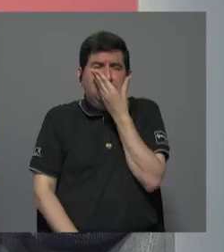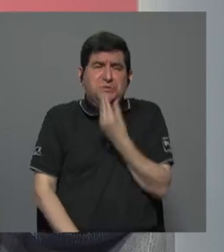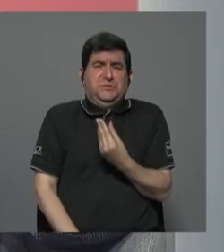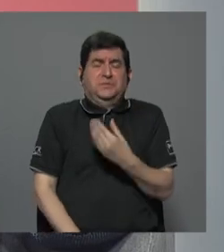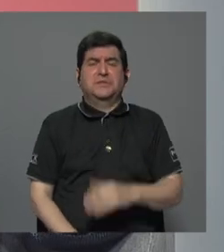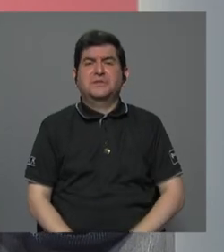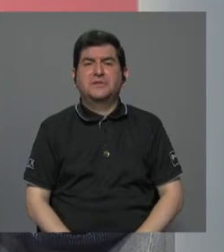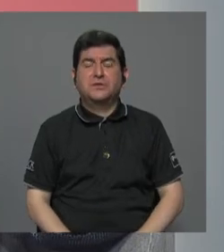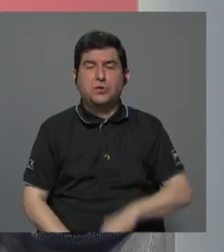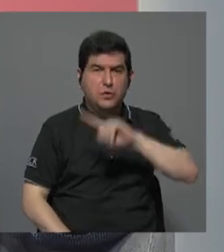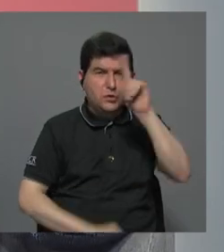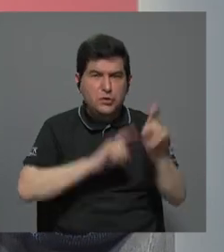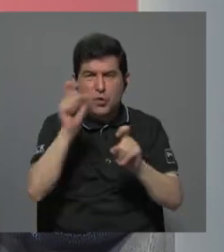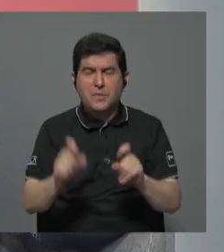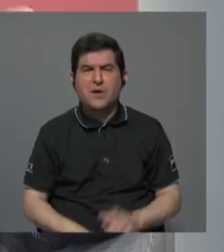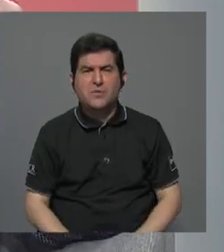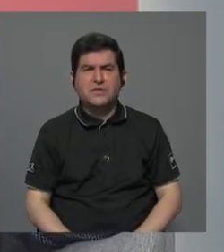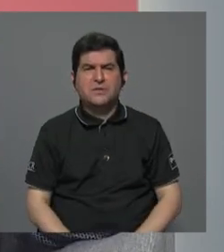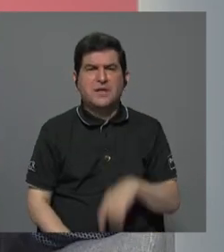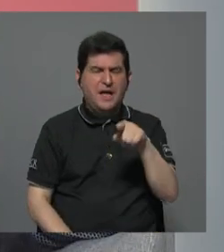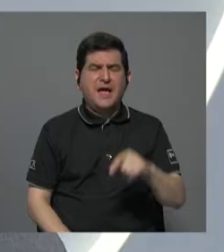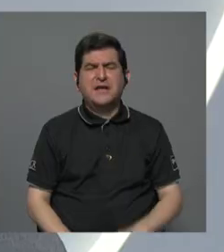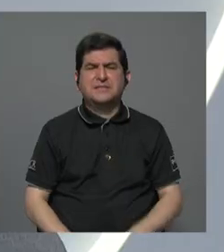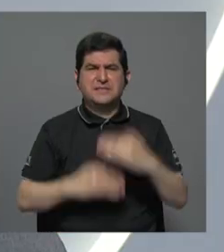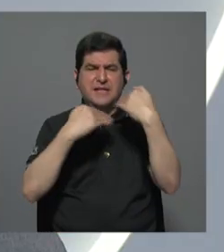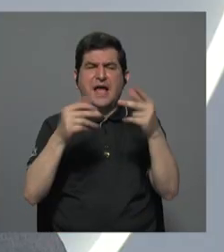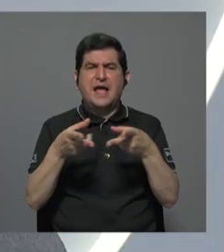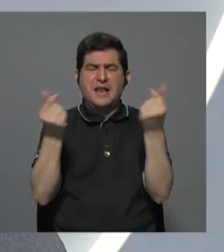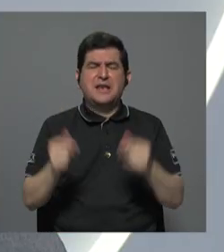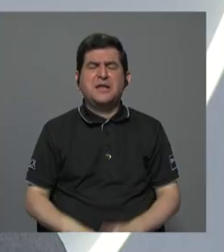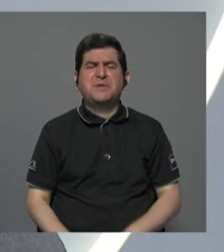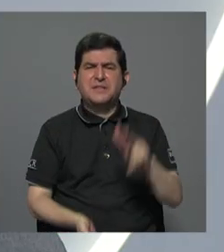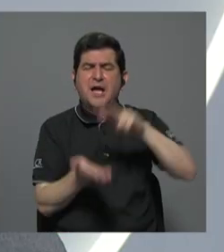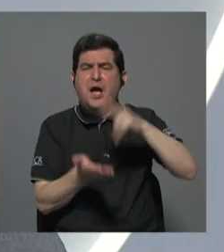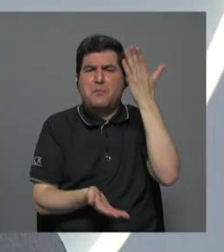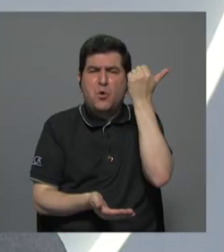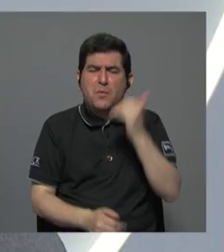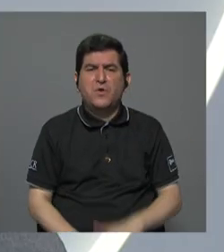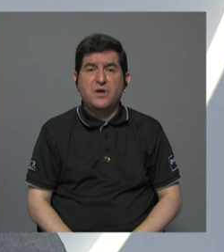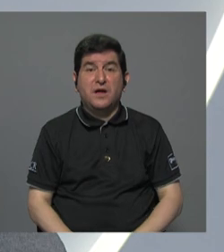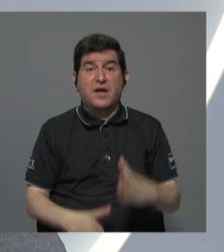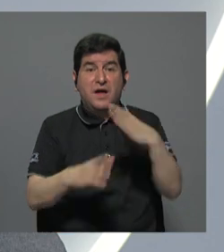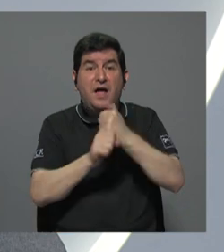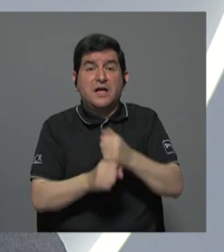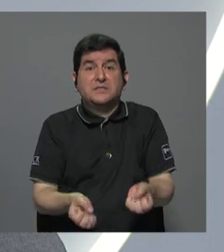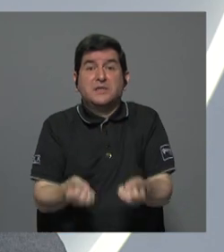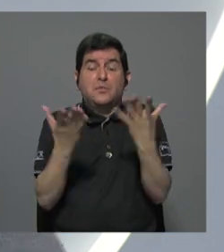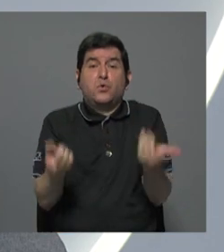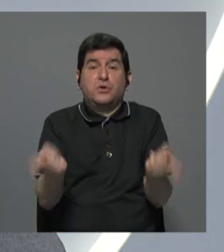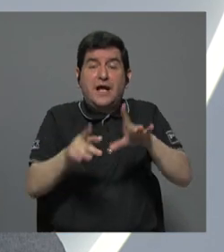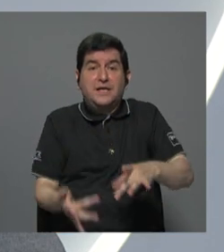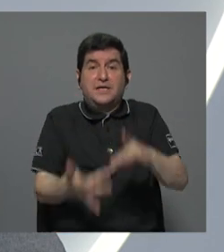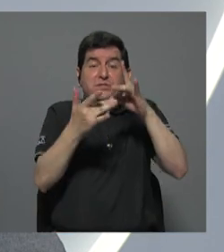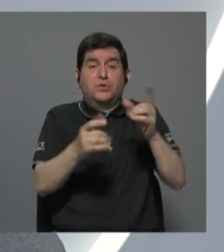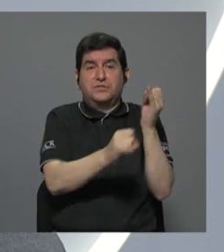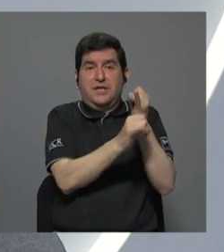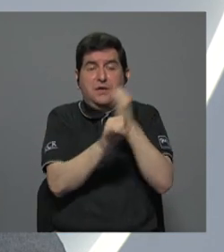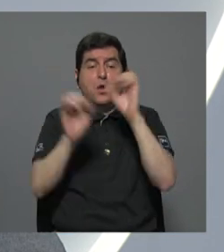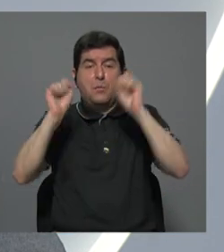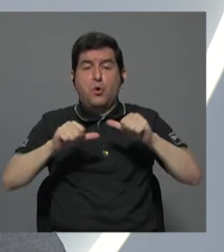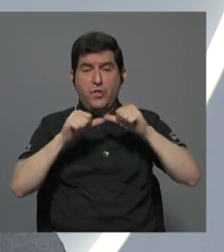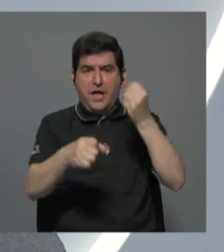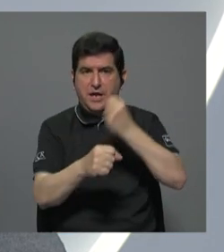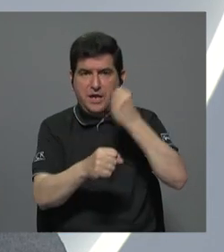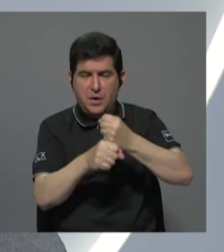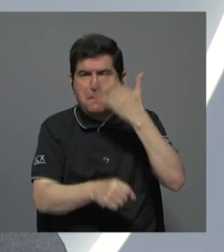varias preguntas que tienen que ver porque se ha propuesto para esta regla fiscal las voy a recordar si han tenido que estar haciendo muchas excepciones e instituciones para que puedan seguir